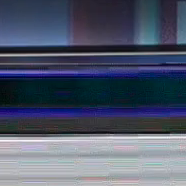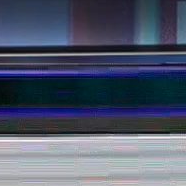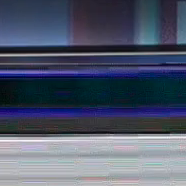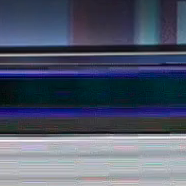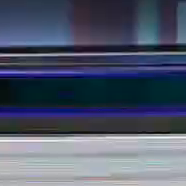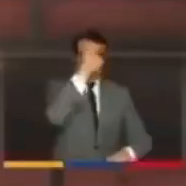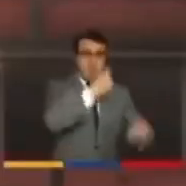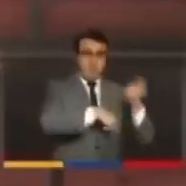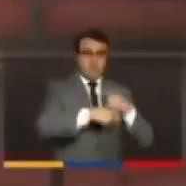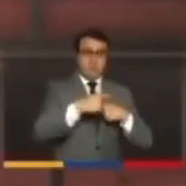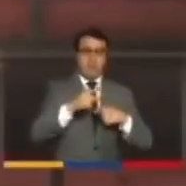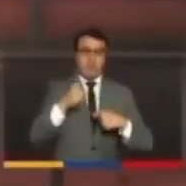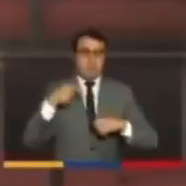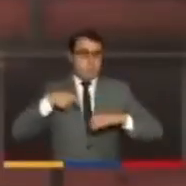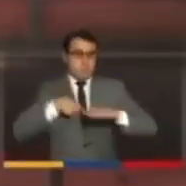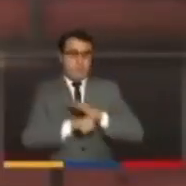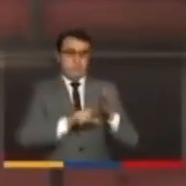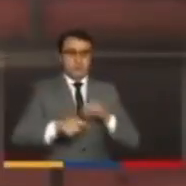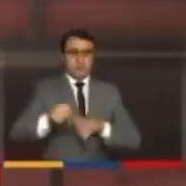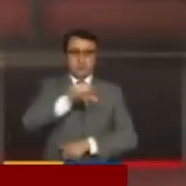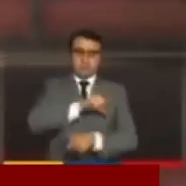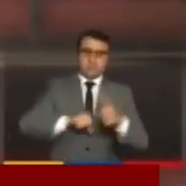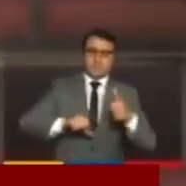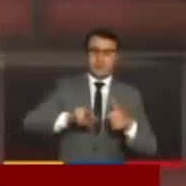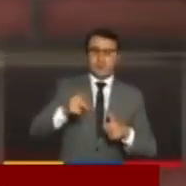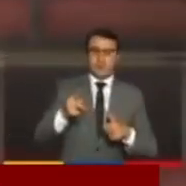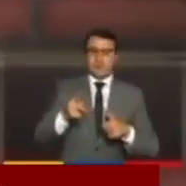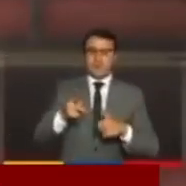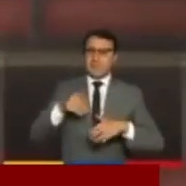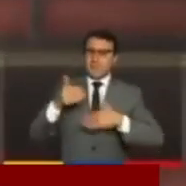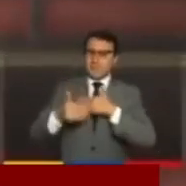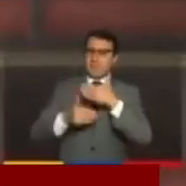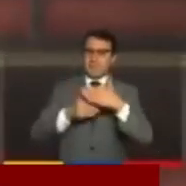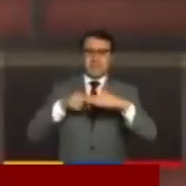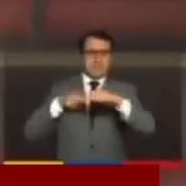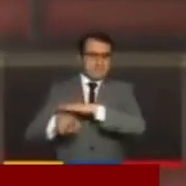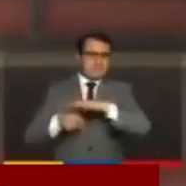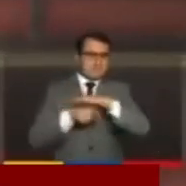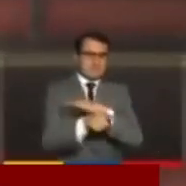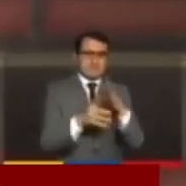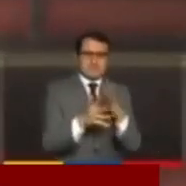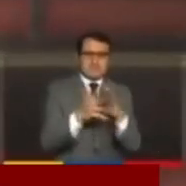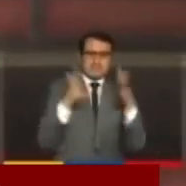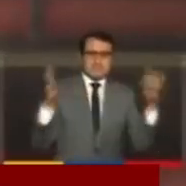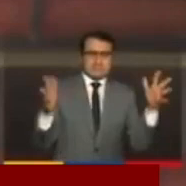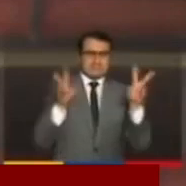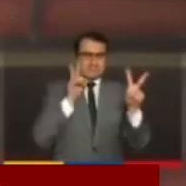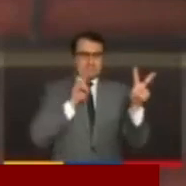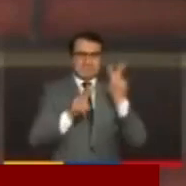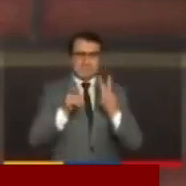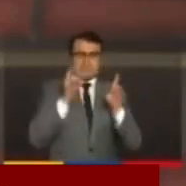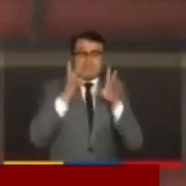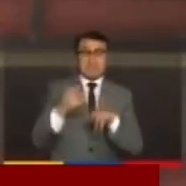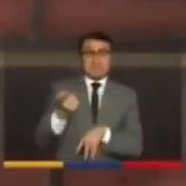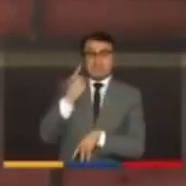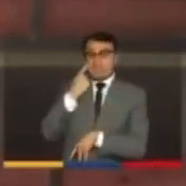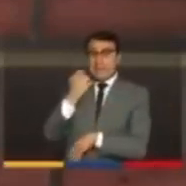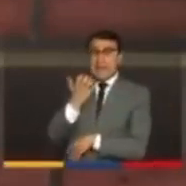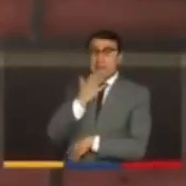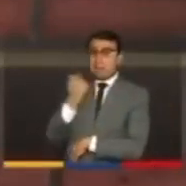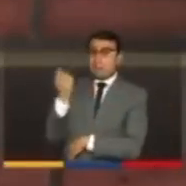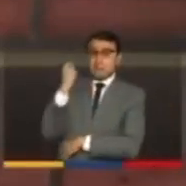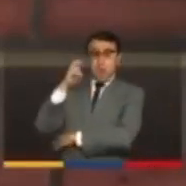manifestó de esta manera. Y va desatando la masacre y la barbarie. Miren lo que vimos en Putumayo.